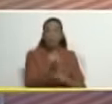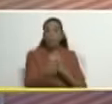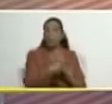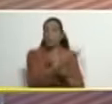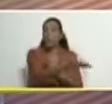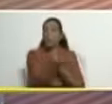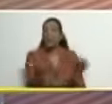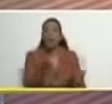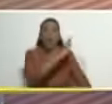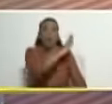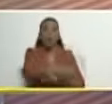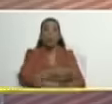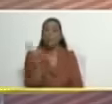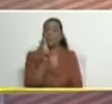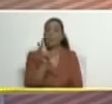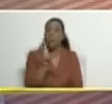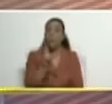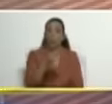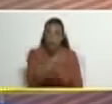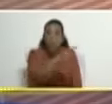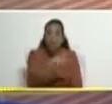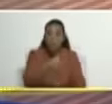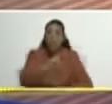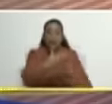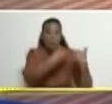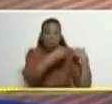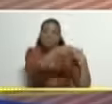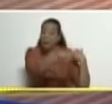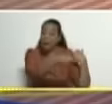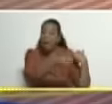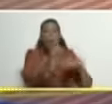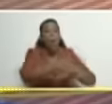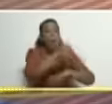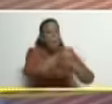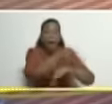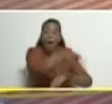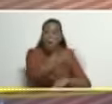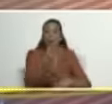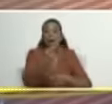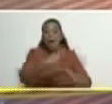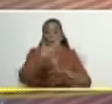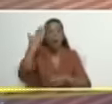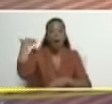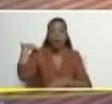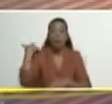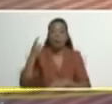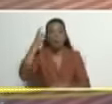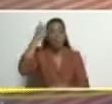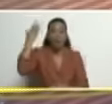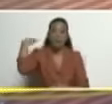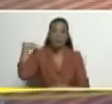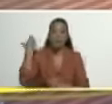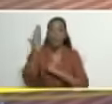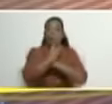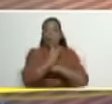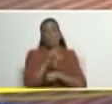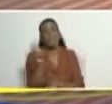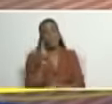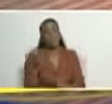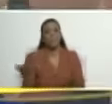pidieron sanciones contra Venezuela. Ellos son los responsables de lo que ayer hizo el gobierno de Estados Unidos contra nuestro país.